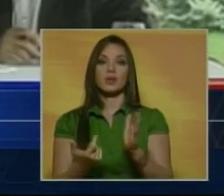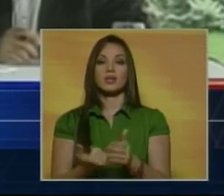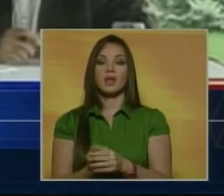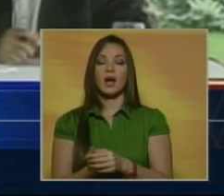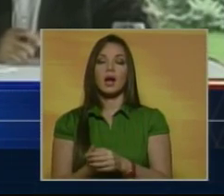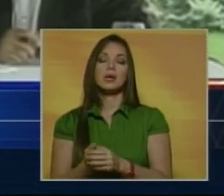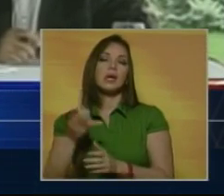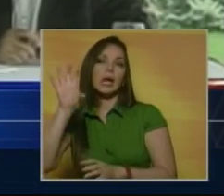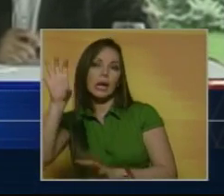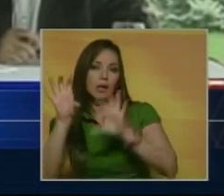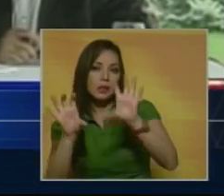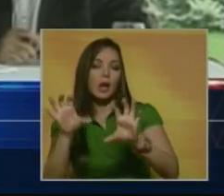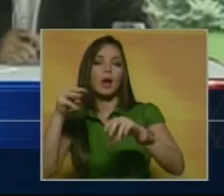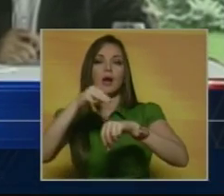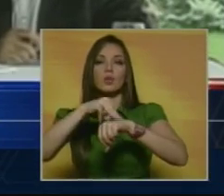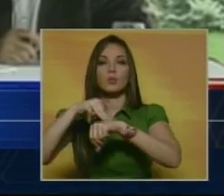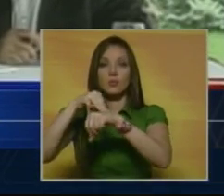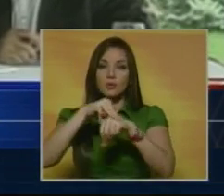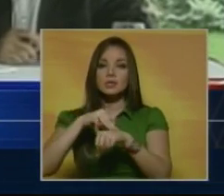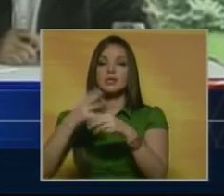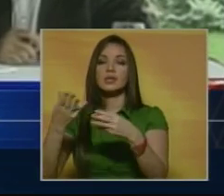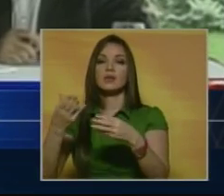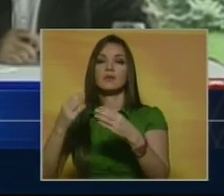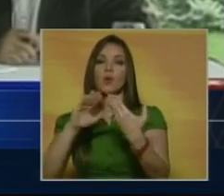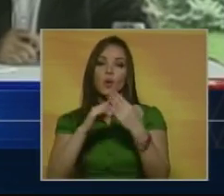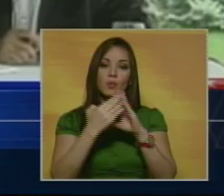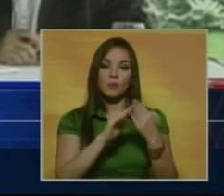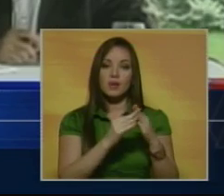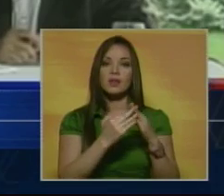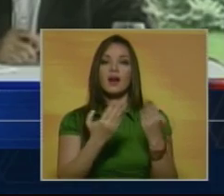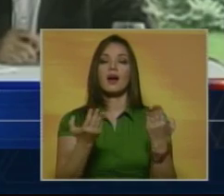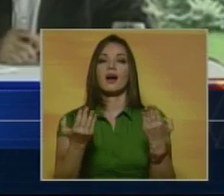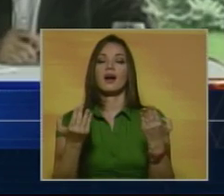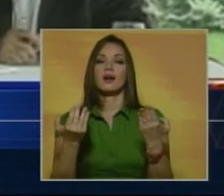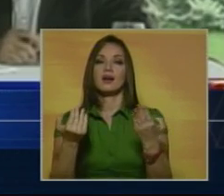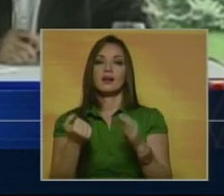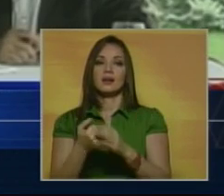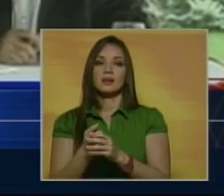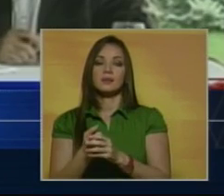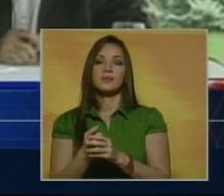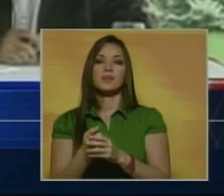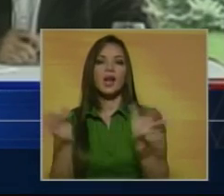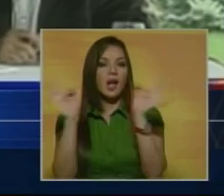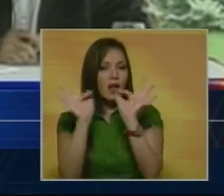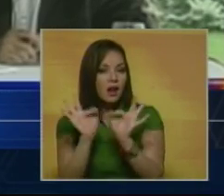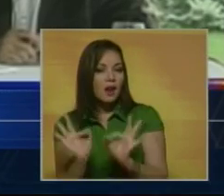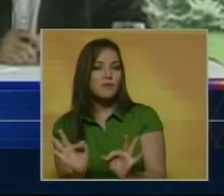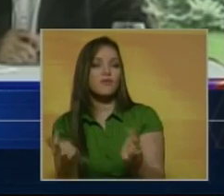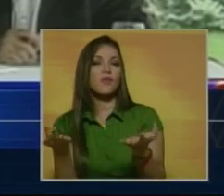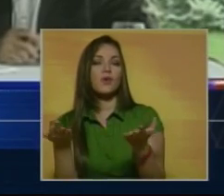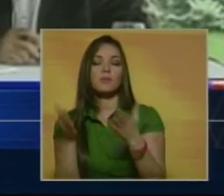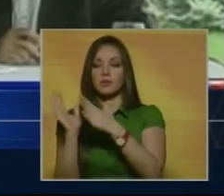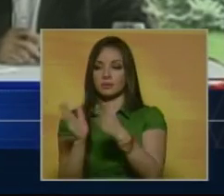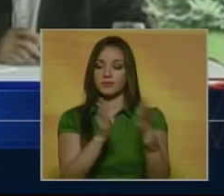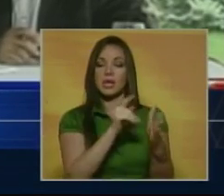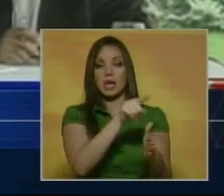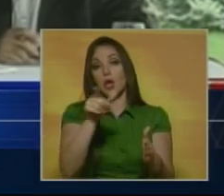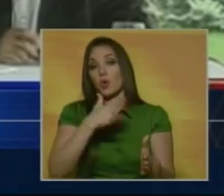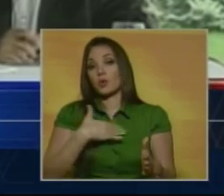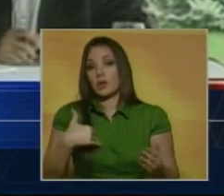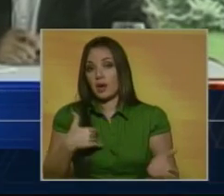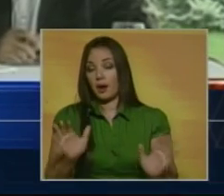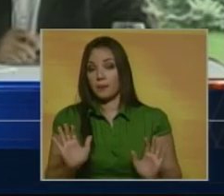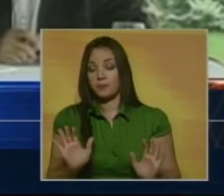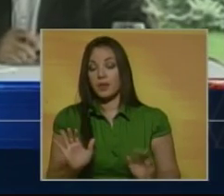por estado, por municipio, por comunidad, por la forma organizativa que ellos se quieran dar. Ahora, es